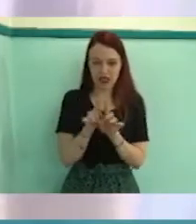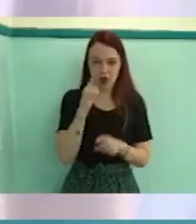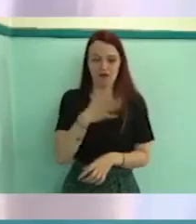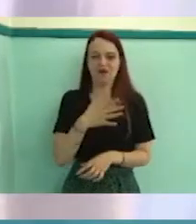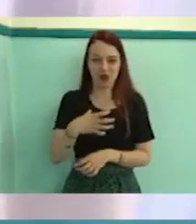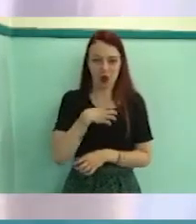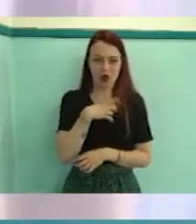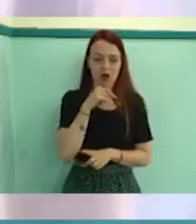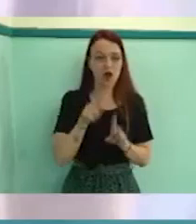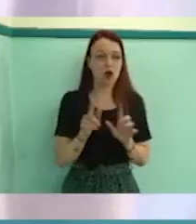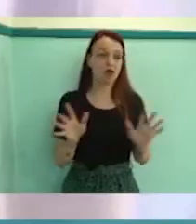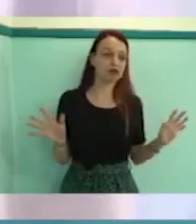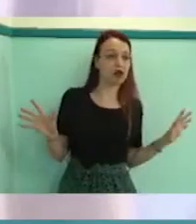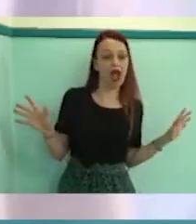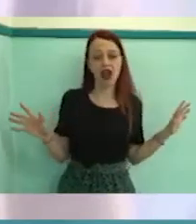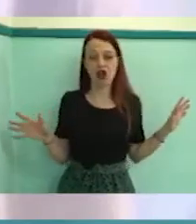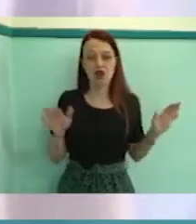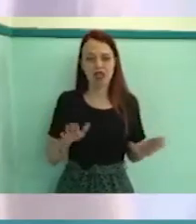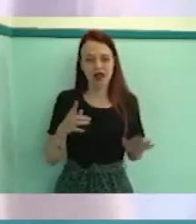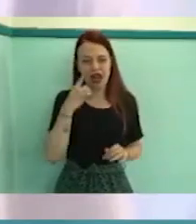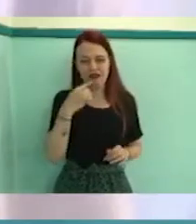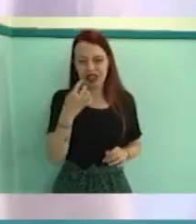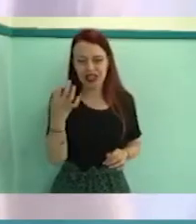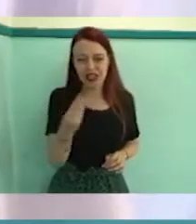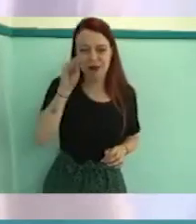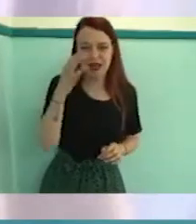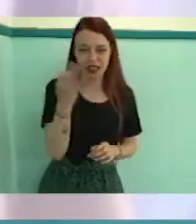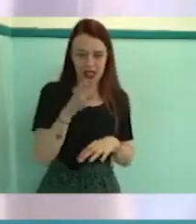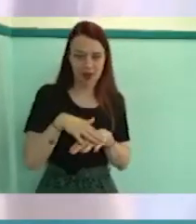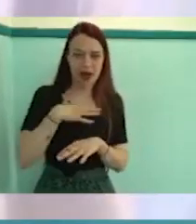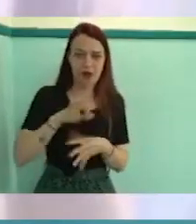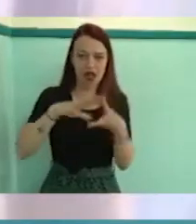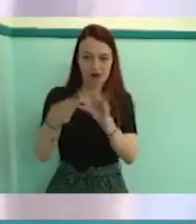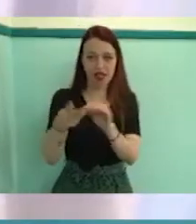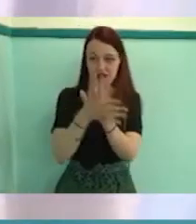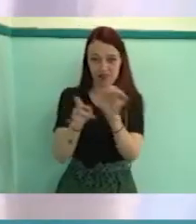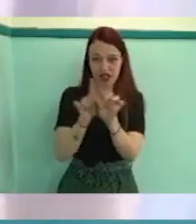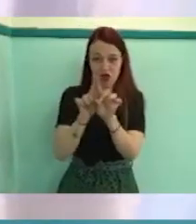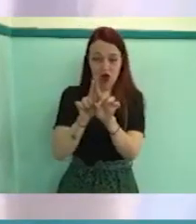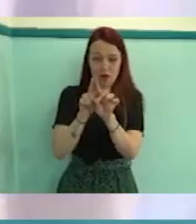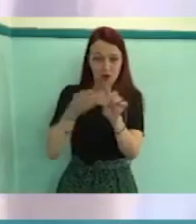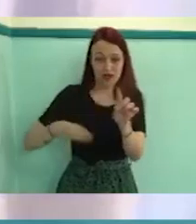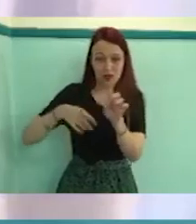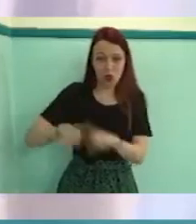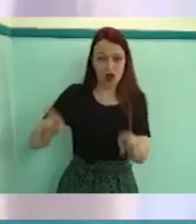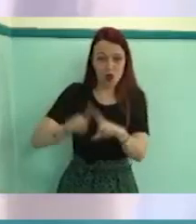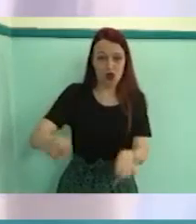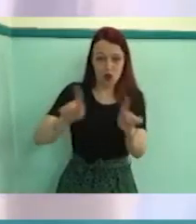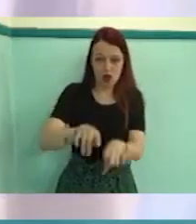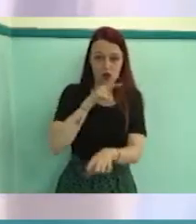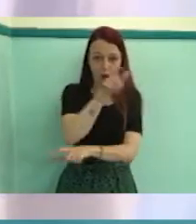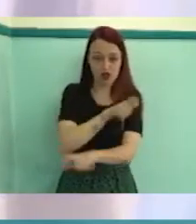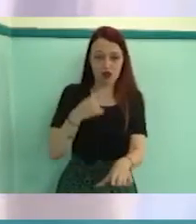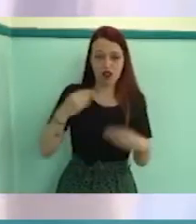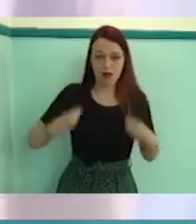ambiguo digo eh No entiendo me voy a quedar a ver qué dice más y que al final pues te acabe dando lo de siempre el mismo lomo con queso y es lo que te doy hasta es lo que todo el mundo